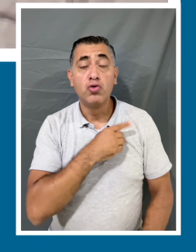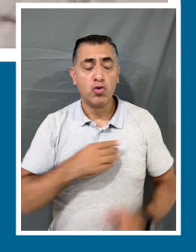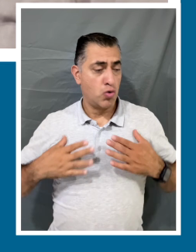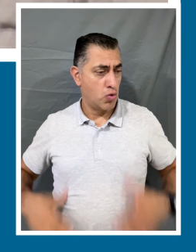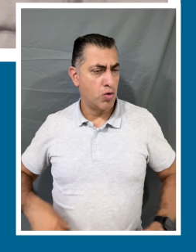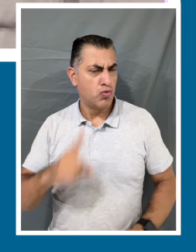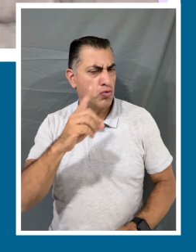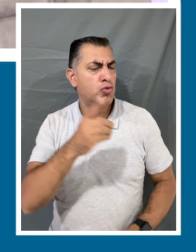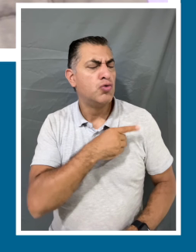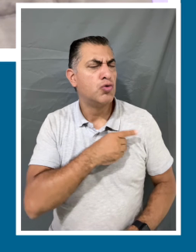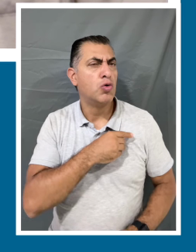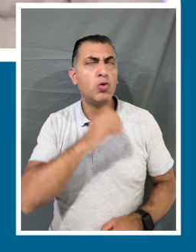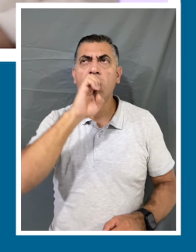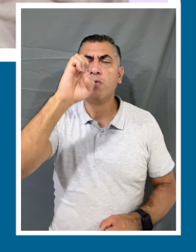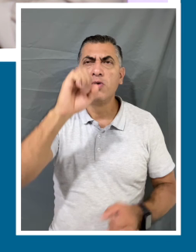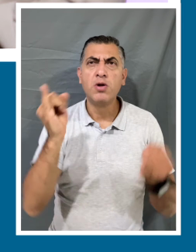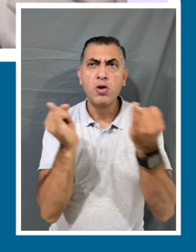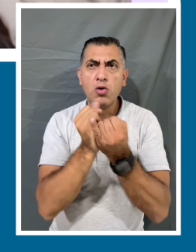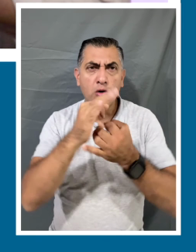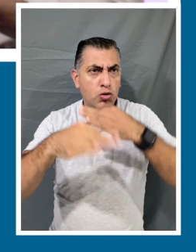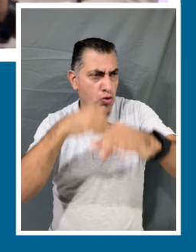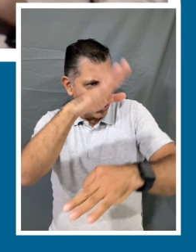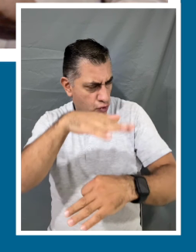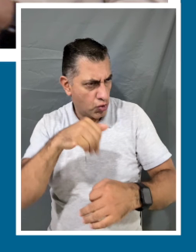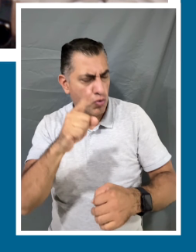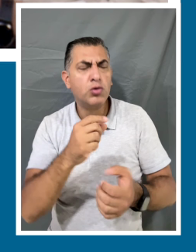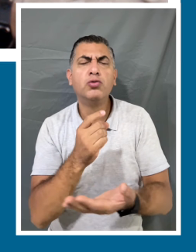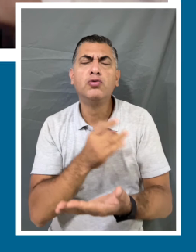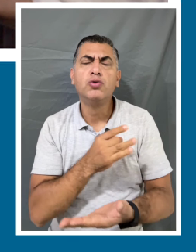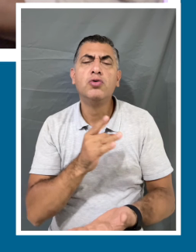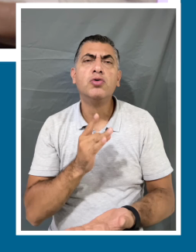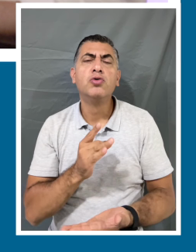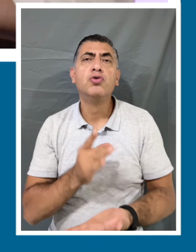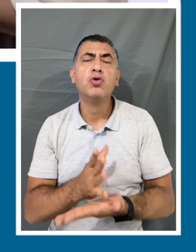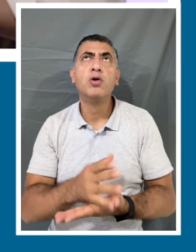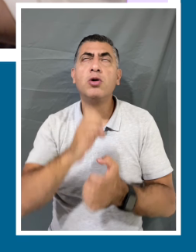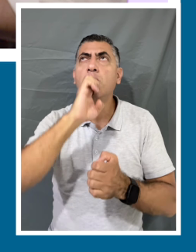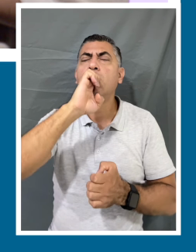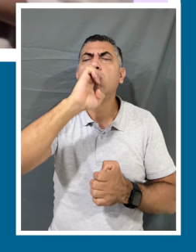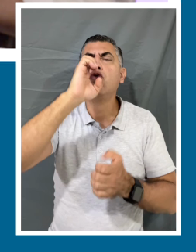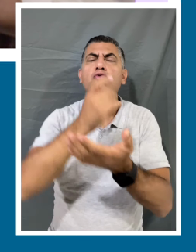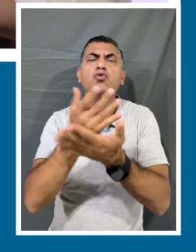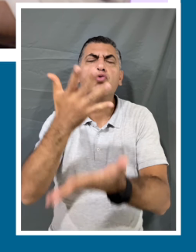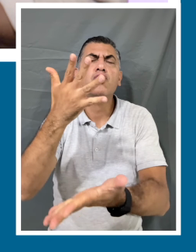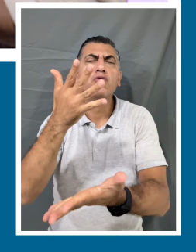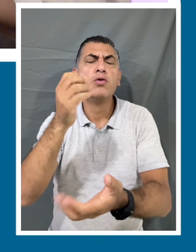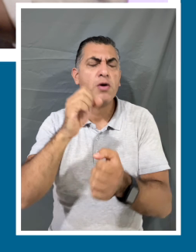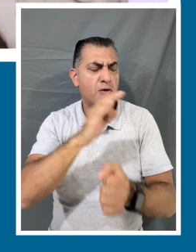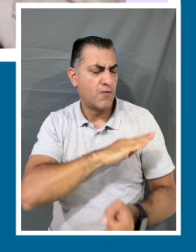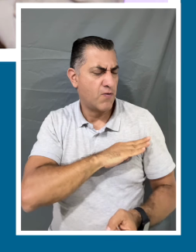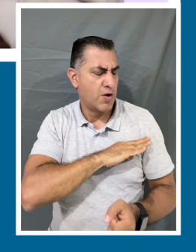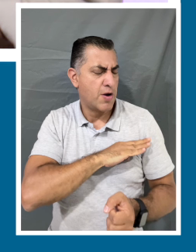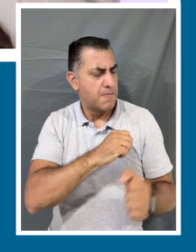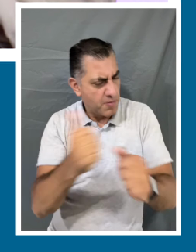cuerpo y un solo espíritu así como también fueron llamados a una sola Esperanza a un solo señor una sola fe un solo bautismo